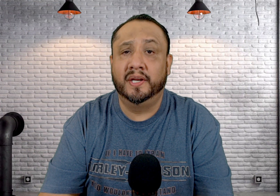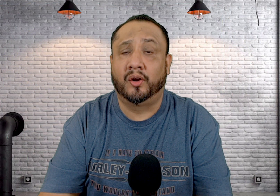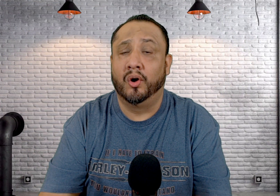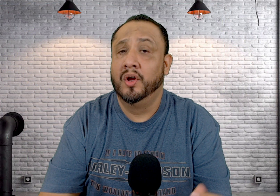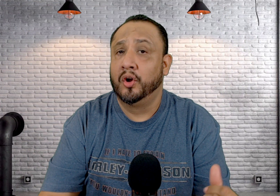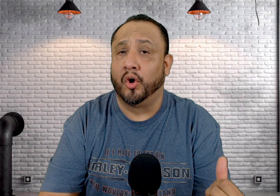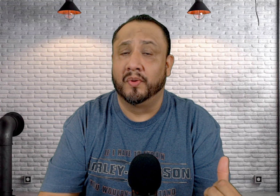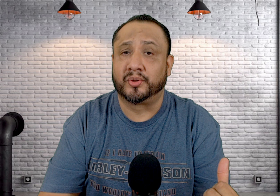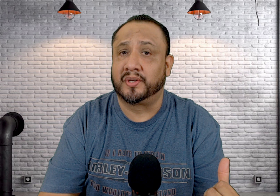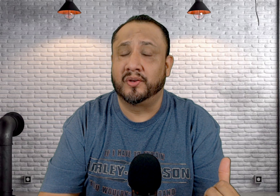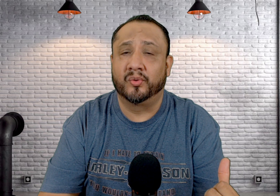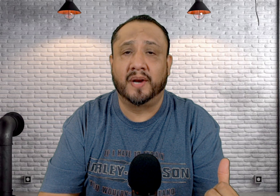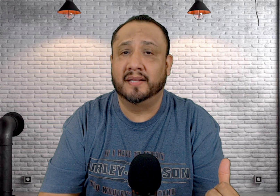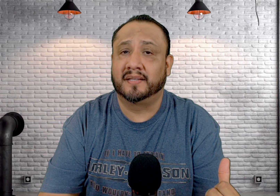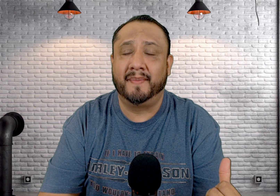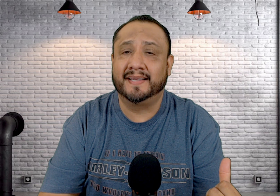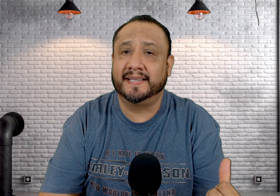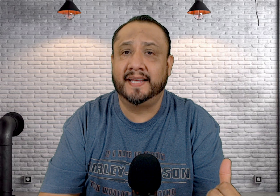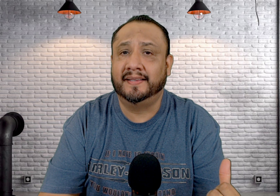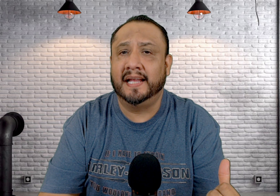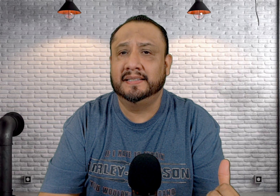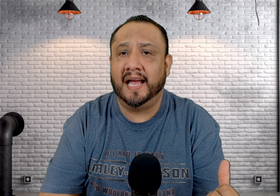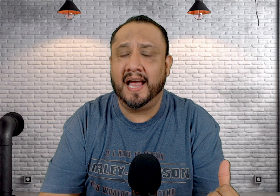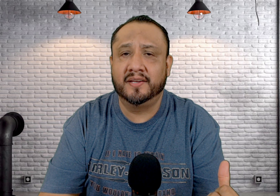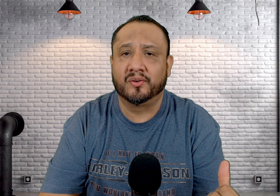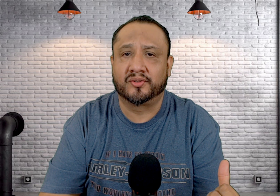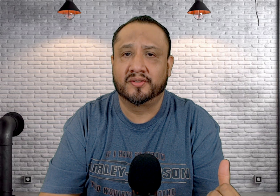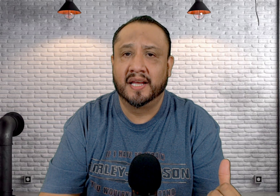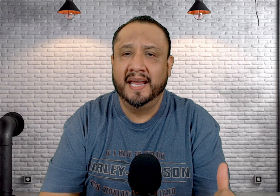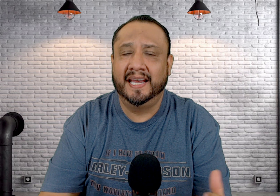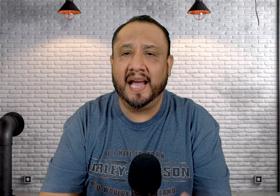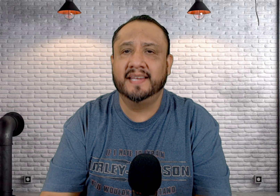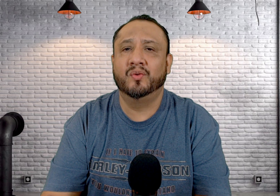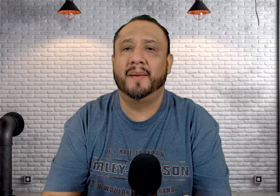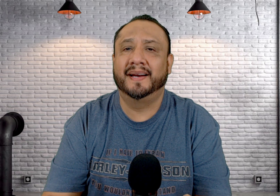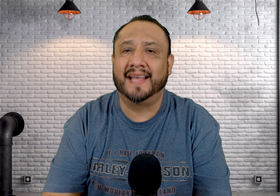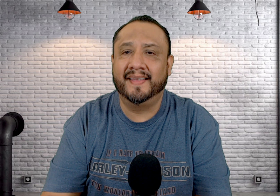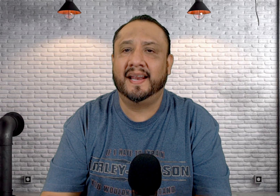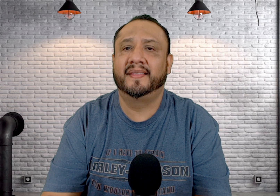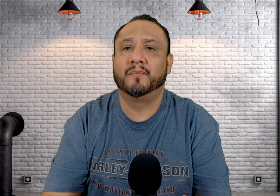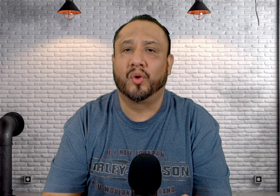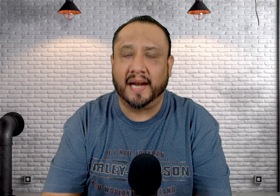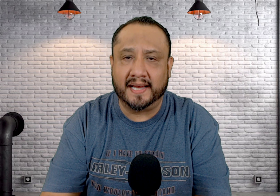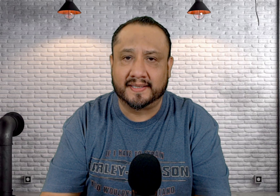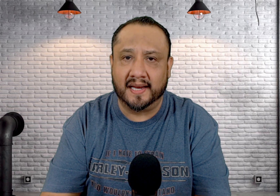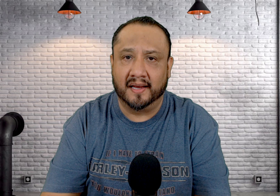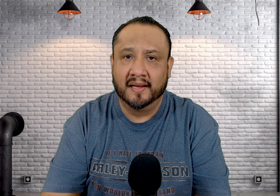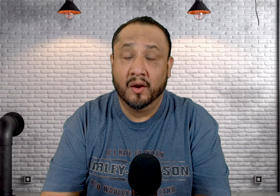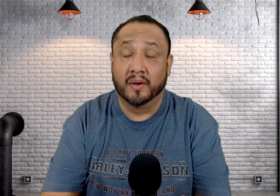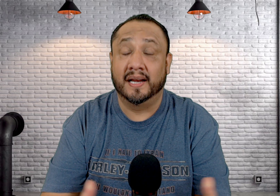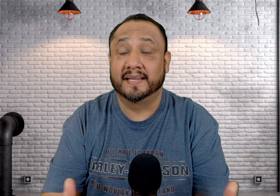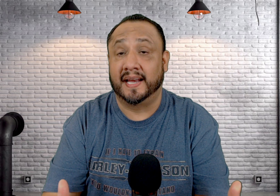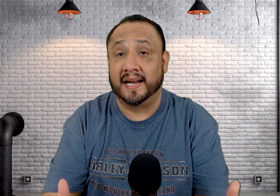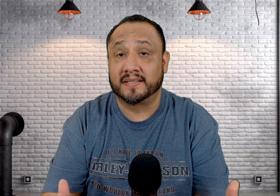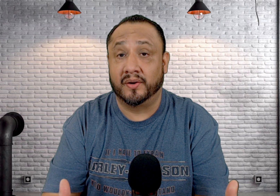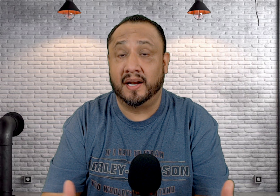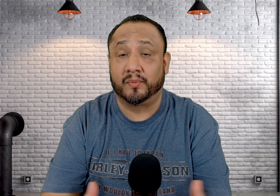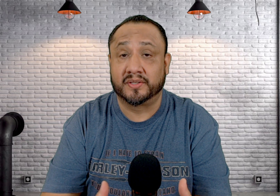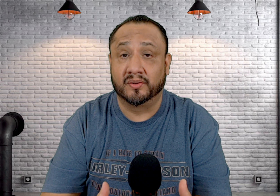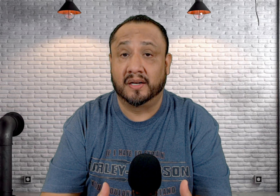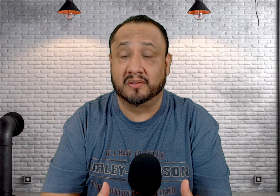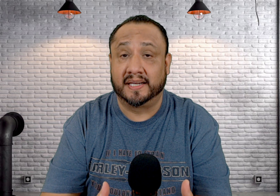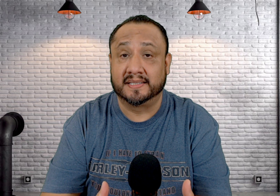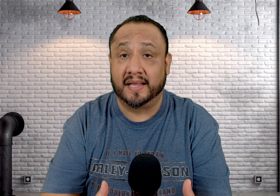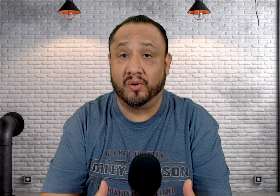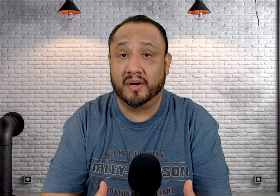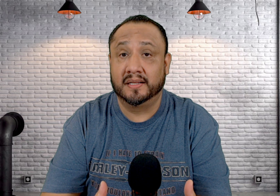partido único, como sucedió durante más de 70 años. Que haya una verdadera democracia. Oiga, la exageración en la